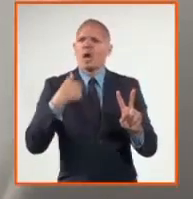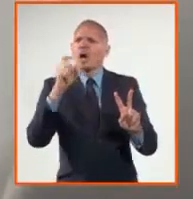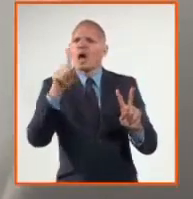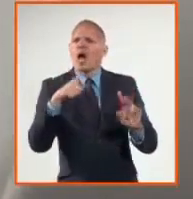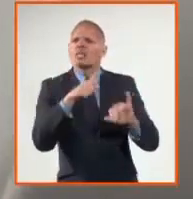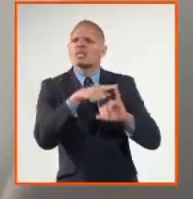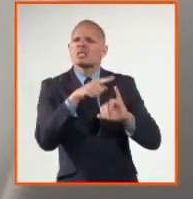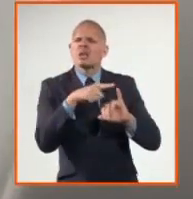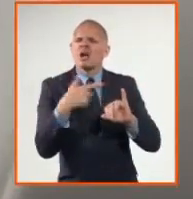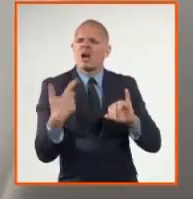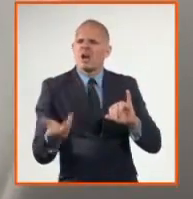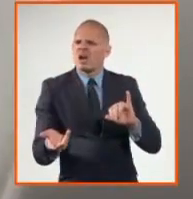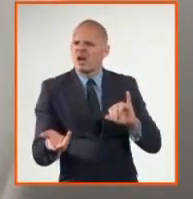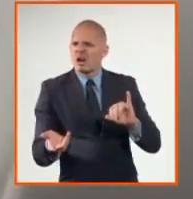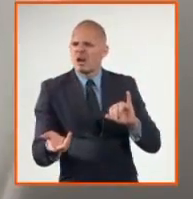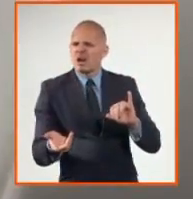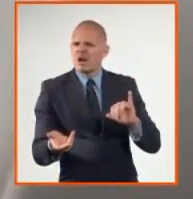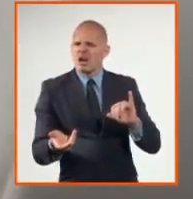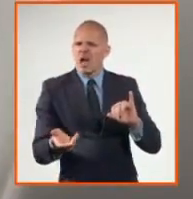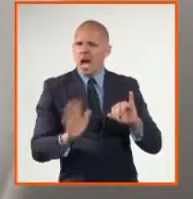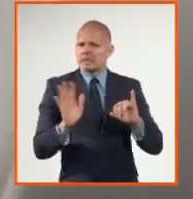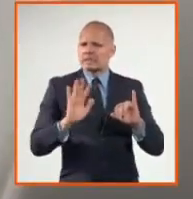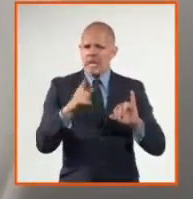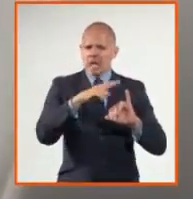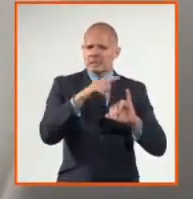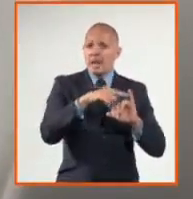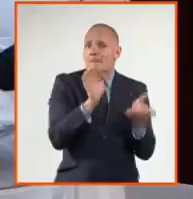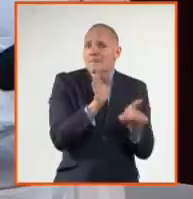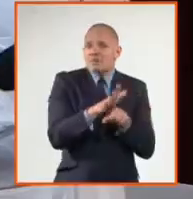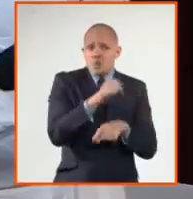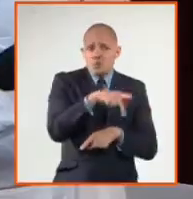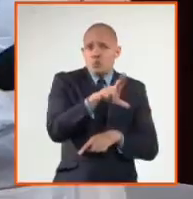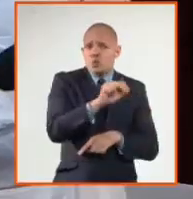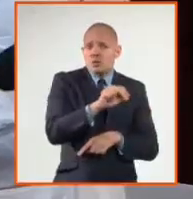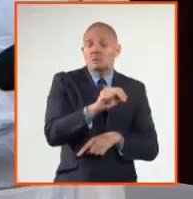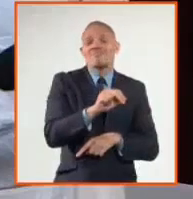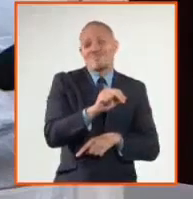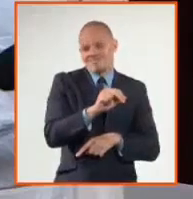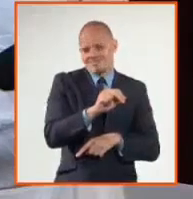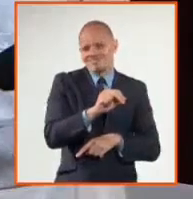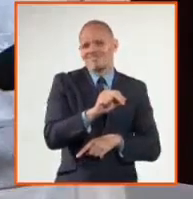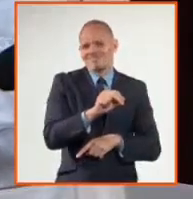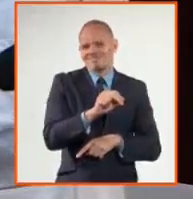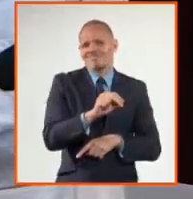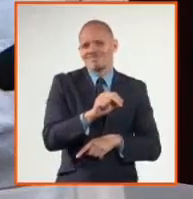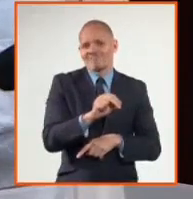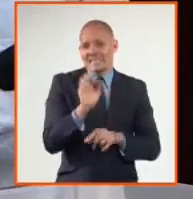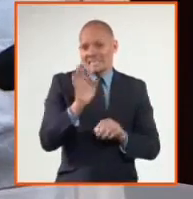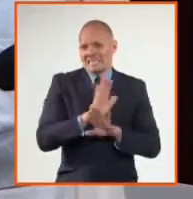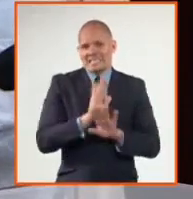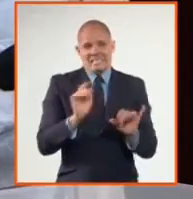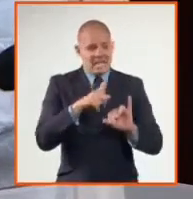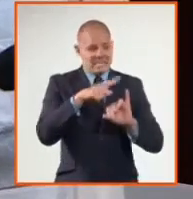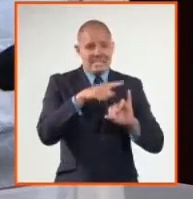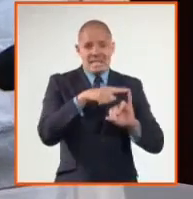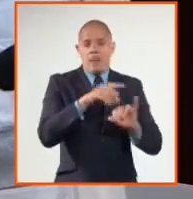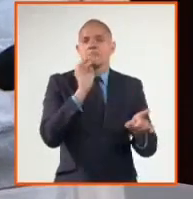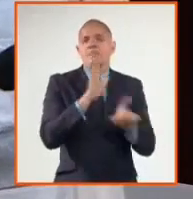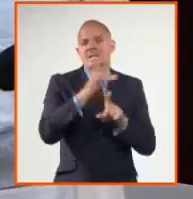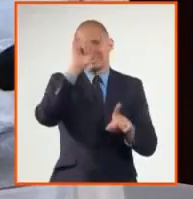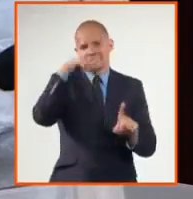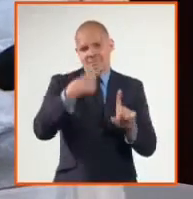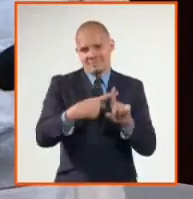había prácticamente que hacer el comenzado nada nueva no en 6 era un bloque que había sincronizado en septiembre